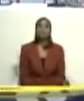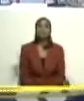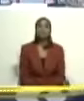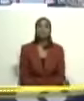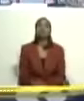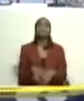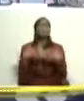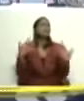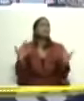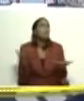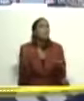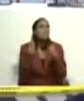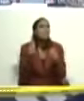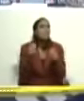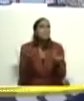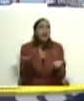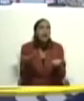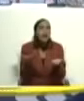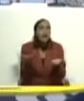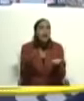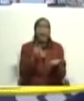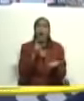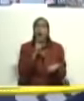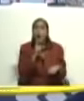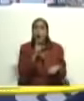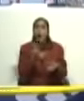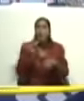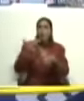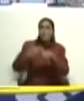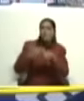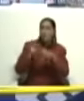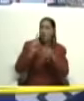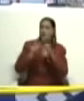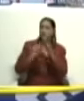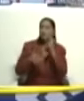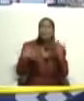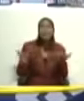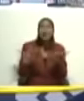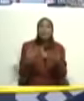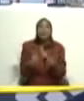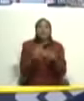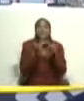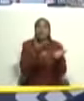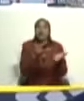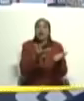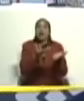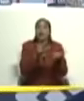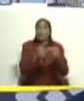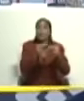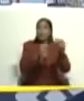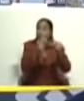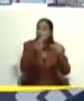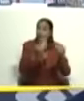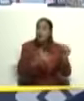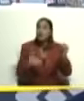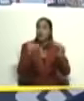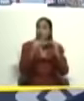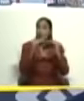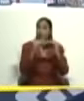¿Riqueza para qué? Para construir la igualdad. Porque no puede ser una sociedad justa donde muchos tengan